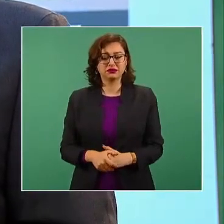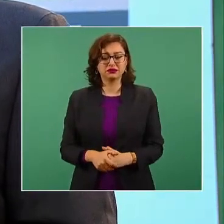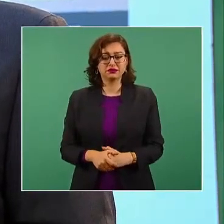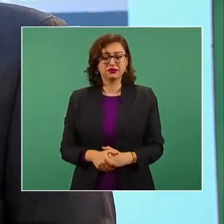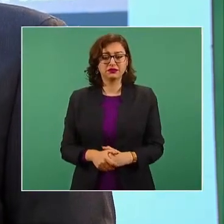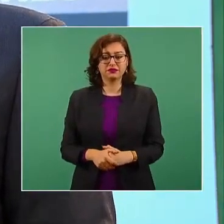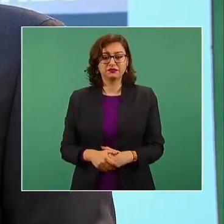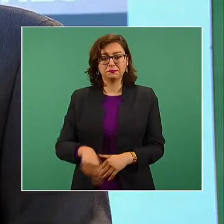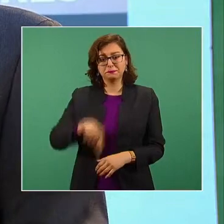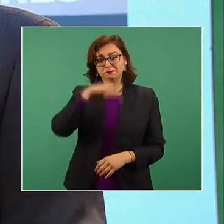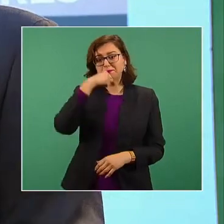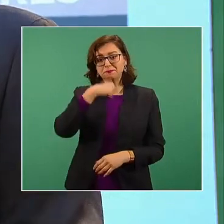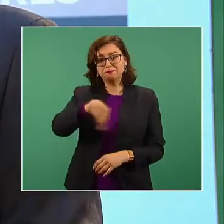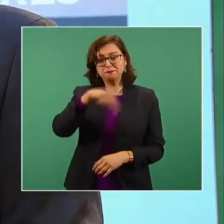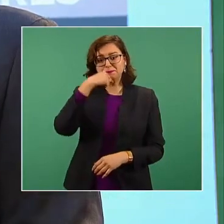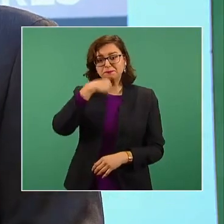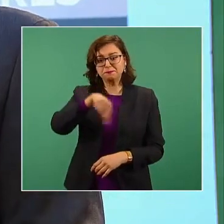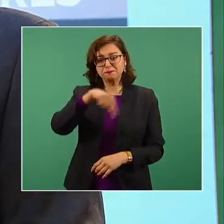En vano.